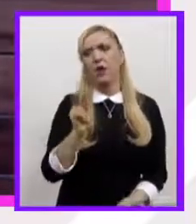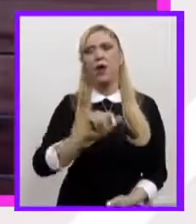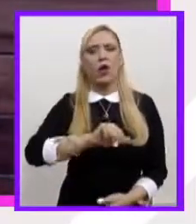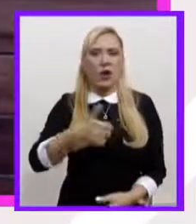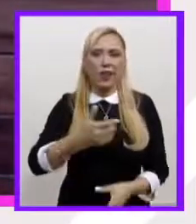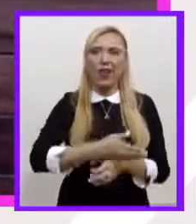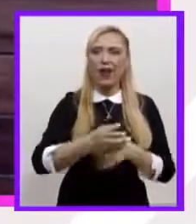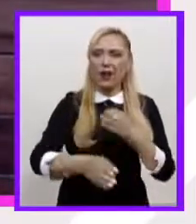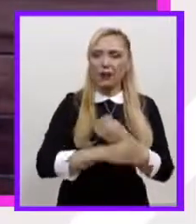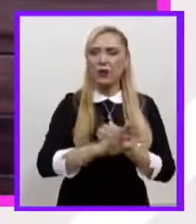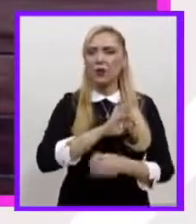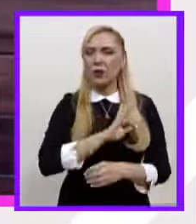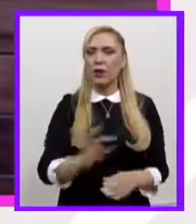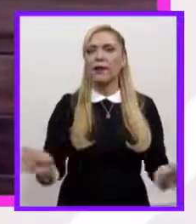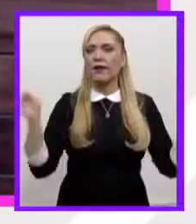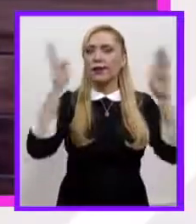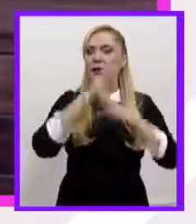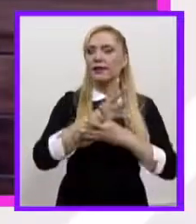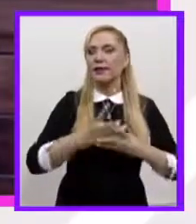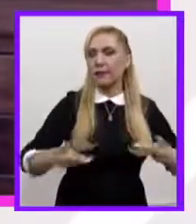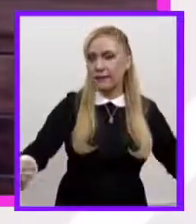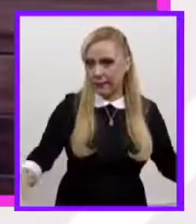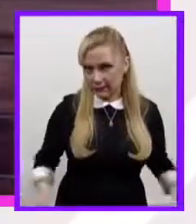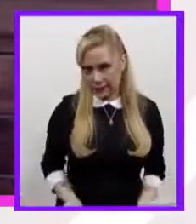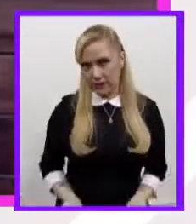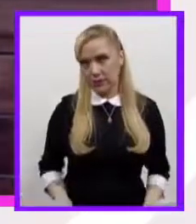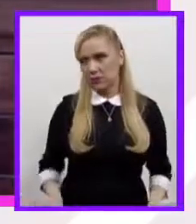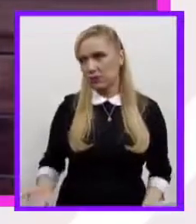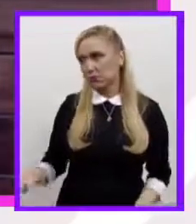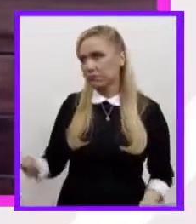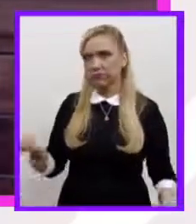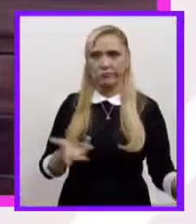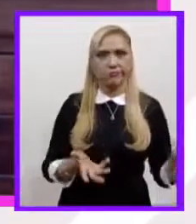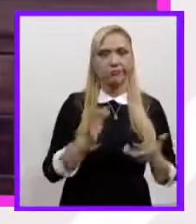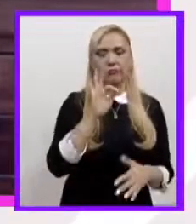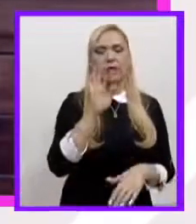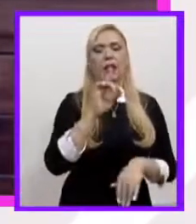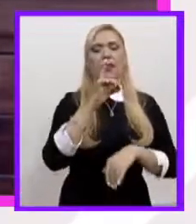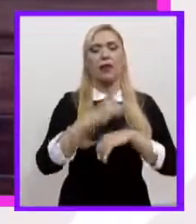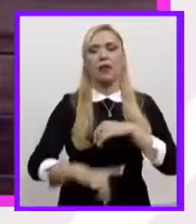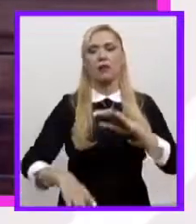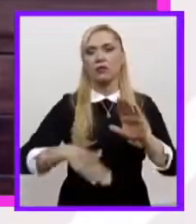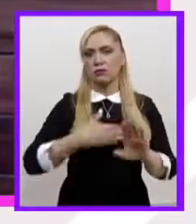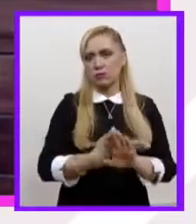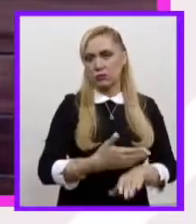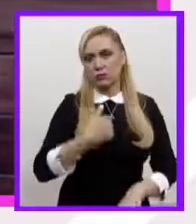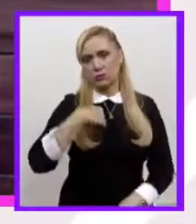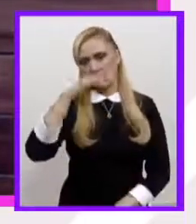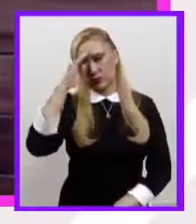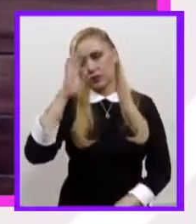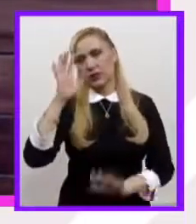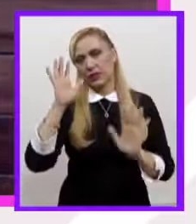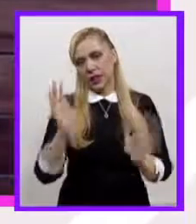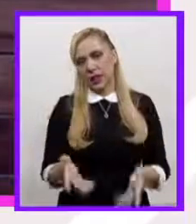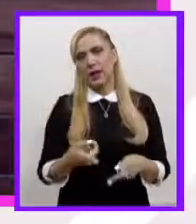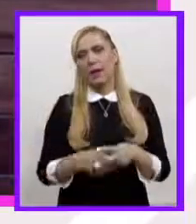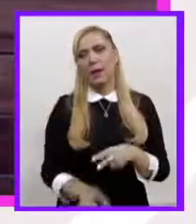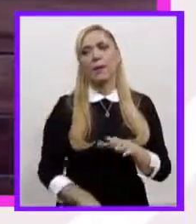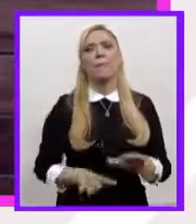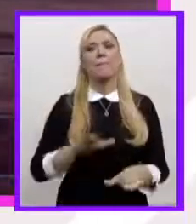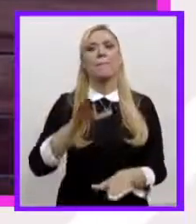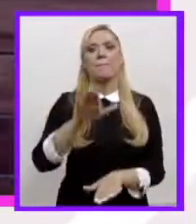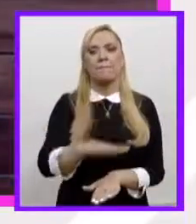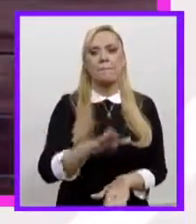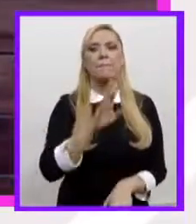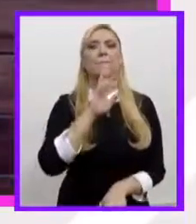conflictos cuando no hay un común acuerdo y hay daños, y puede haber daños. me parece que ya es un gran paso a tratar